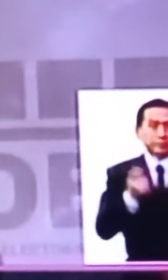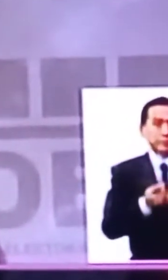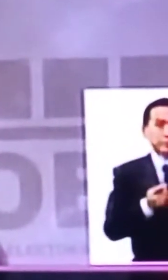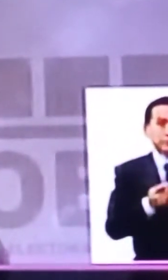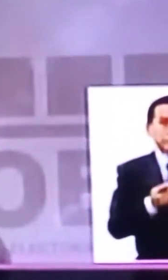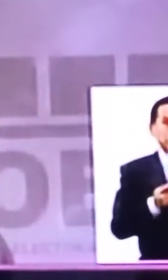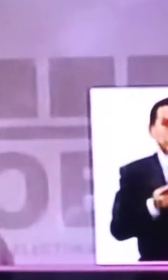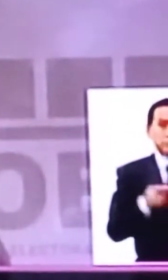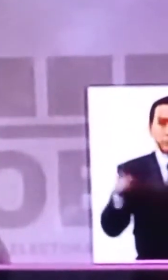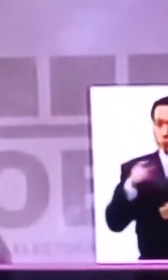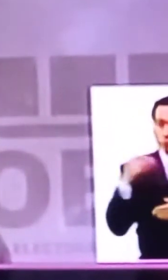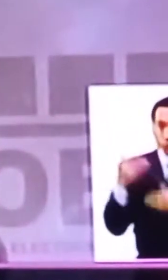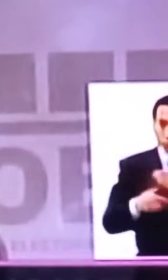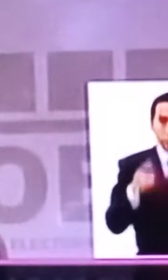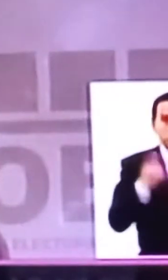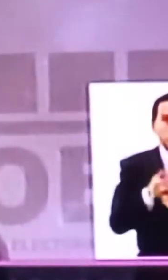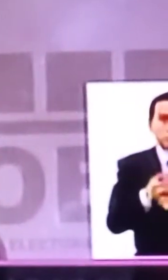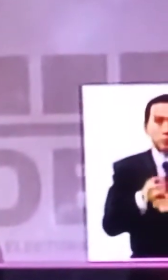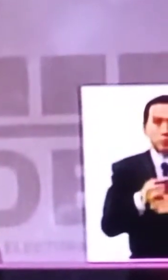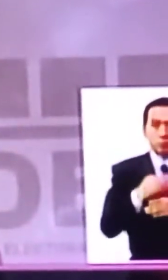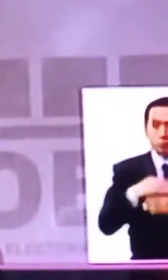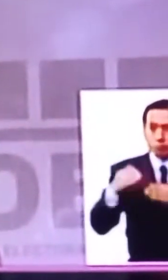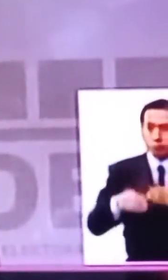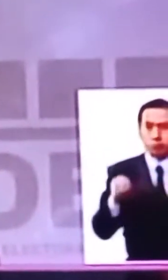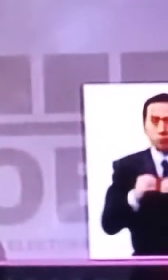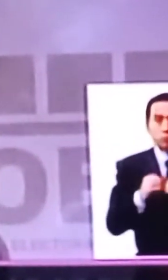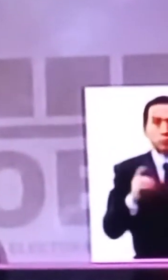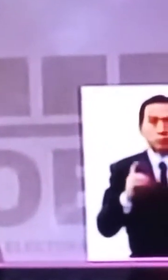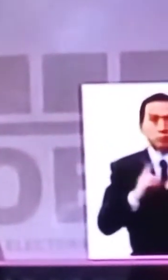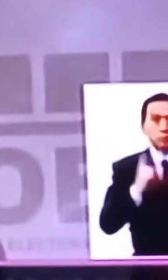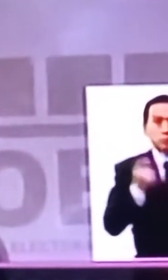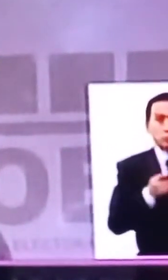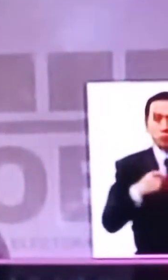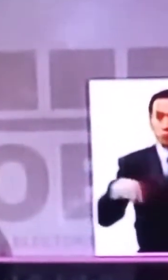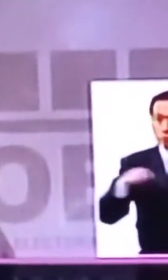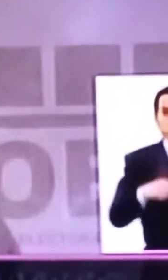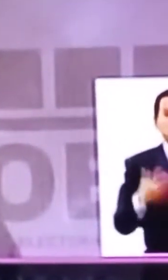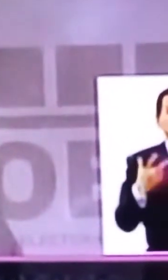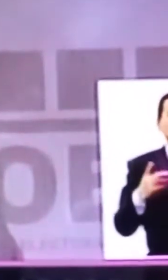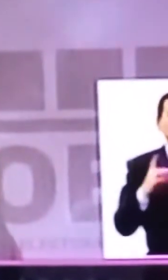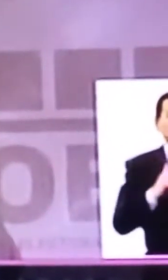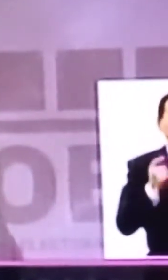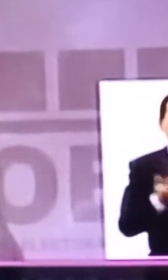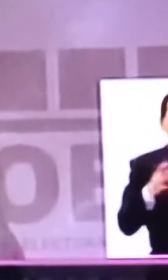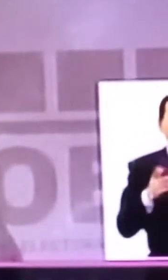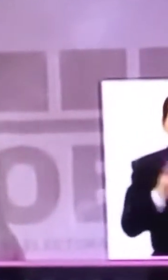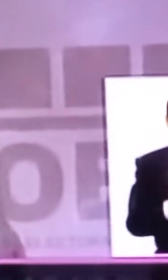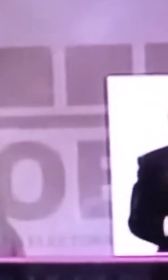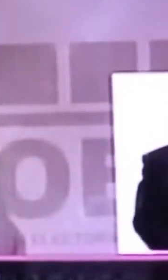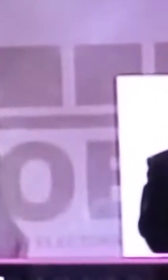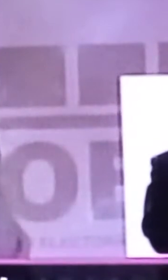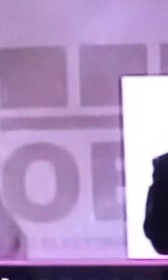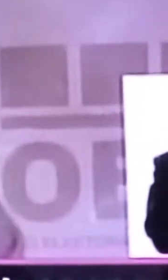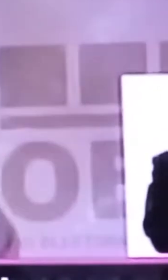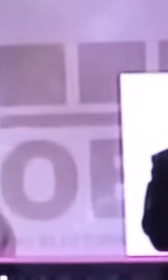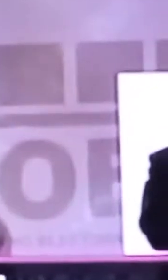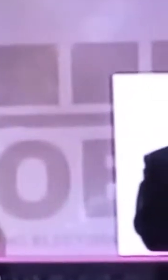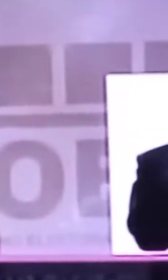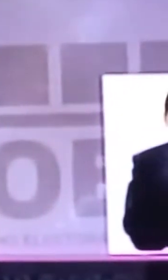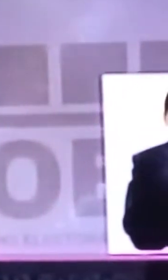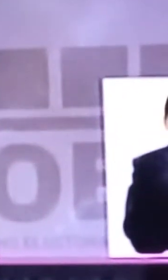de avance y el cierre del cómputo departamental en tres departamentos. Tenemos acá